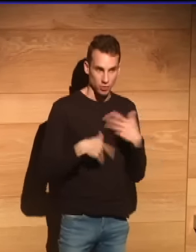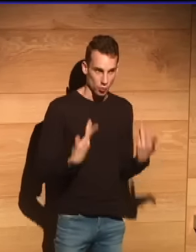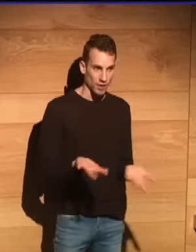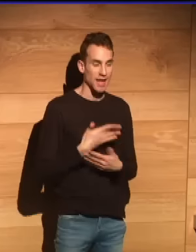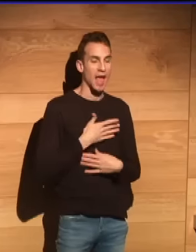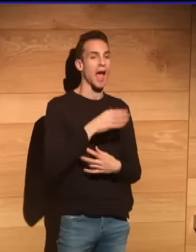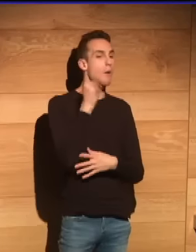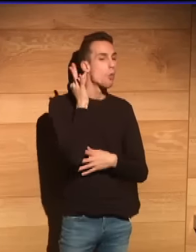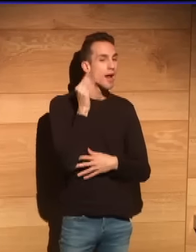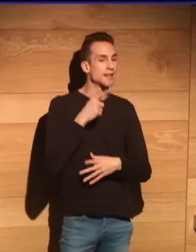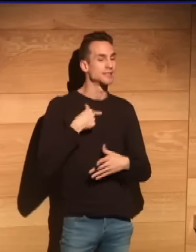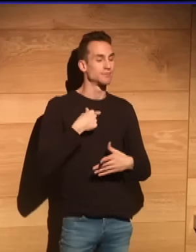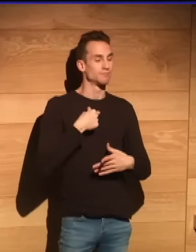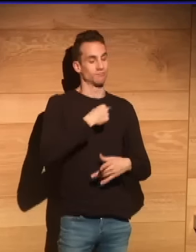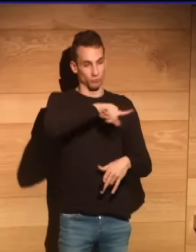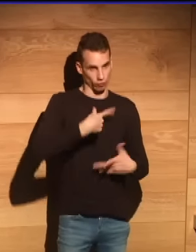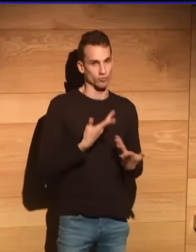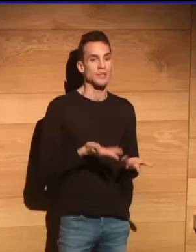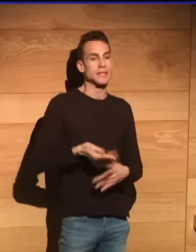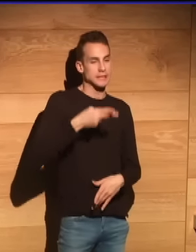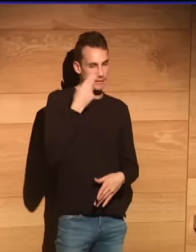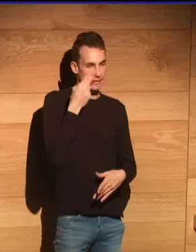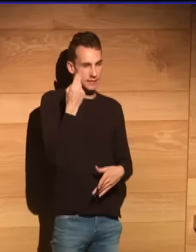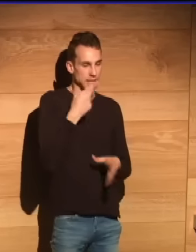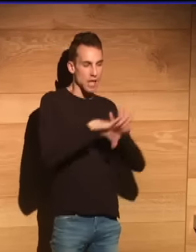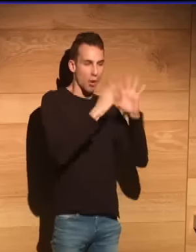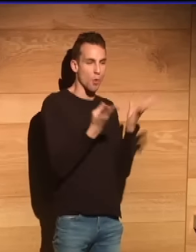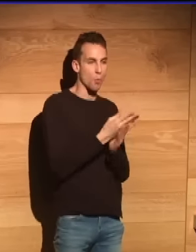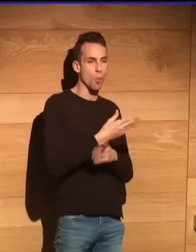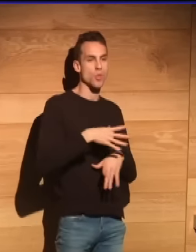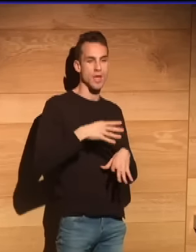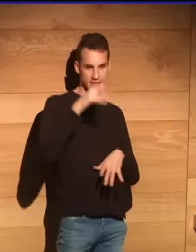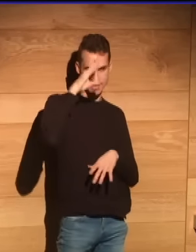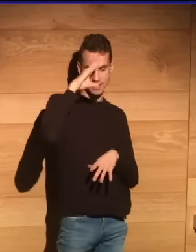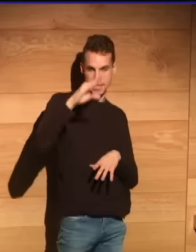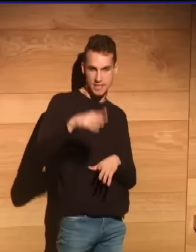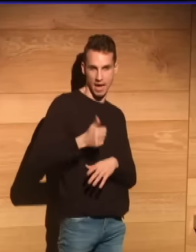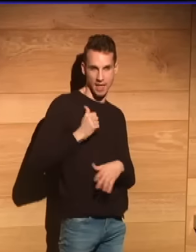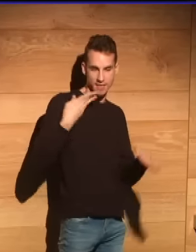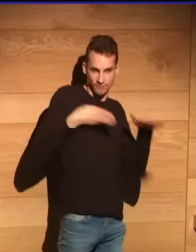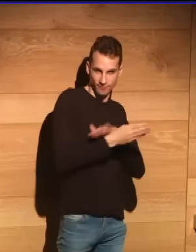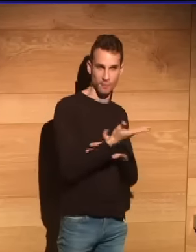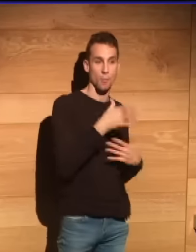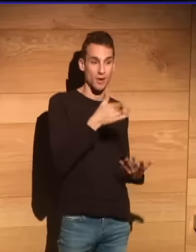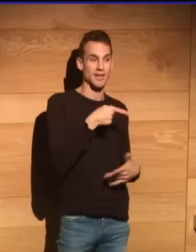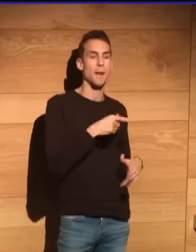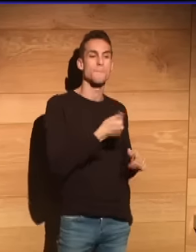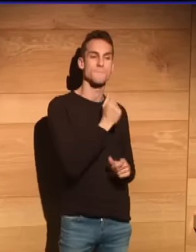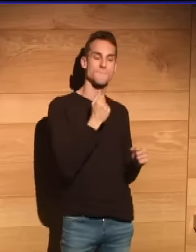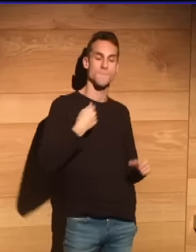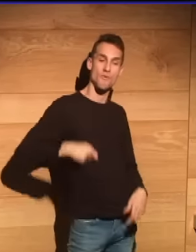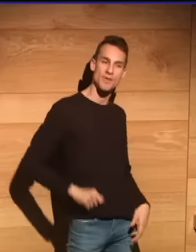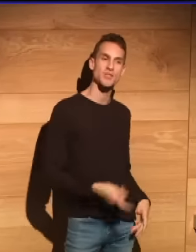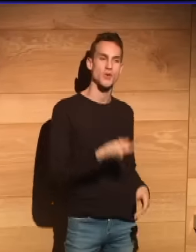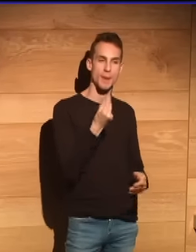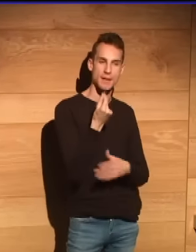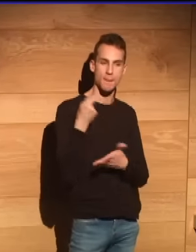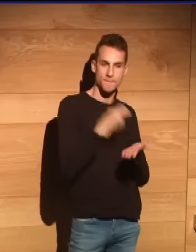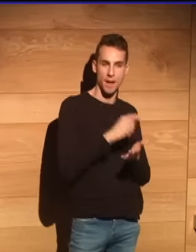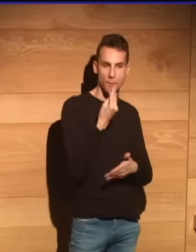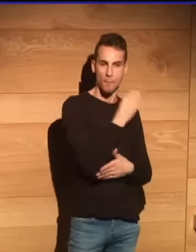del desarrollo de inteligencia artificial, no solamente porque son las profesiones mejor pagadas y también tendremos menos gap salarial, sino